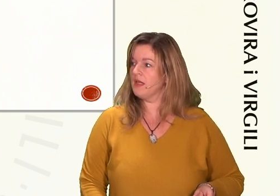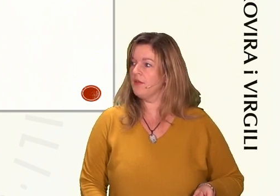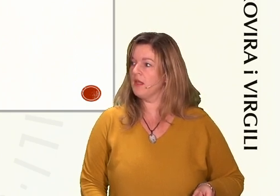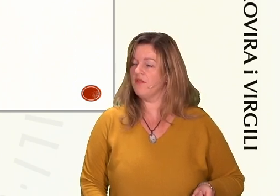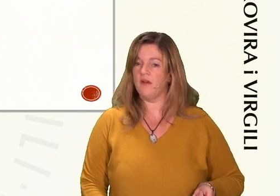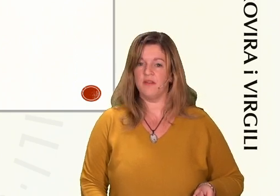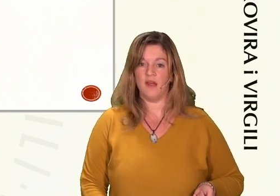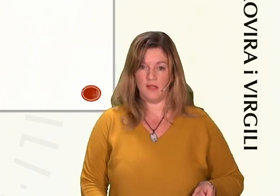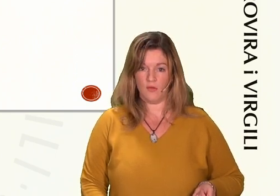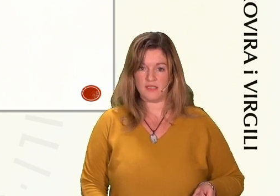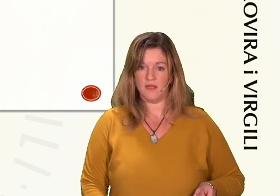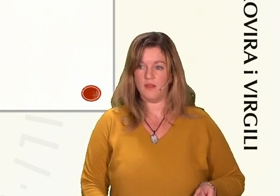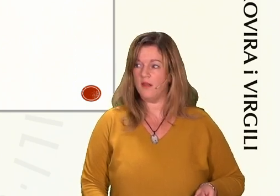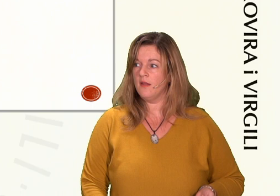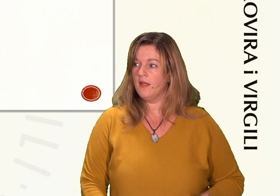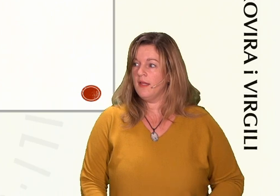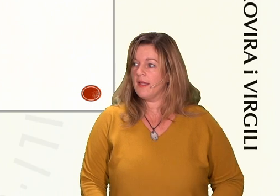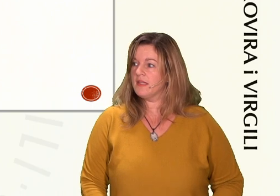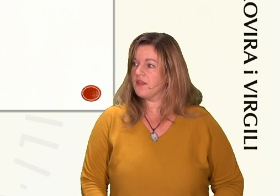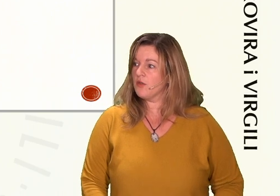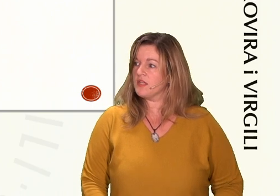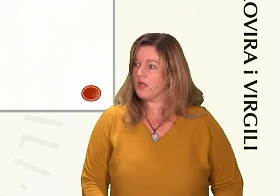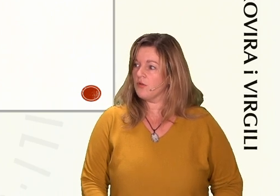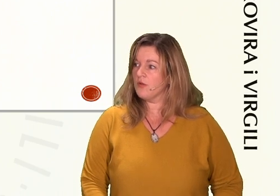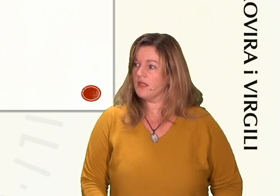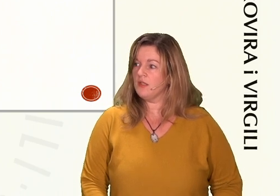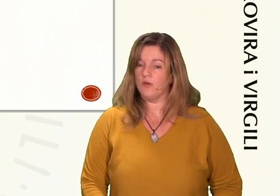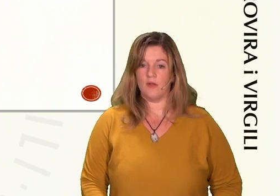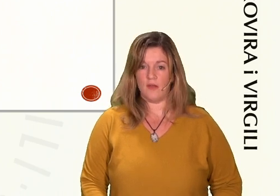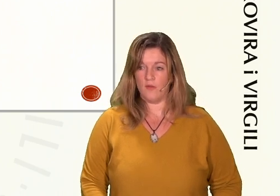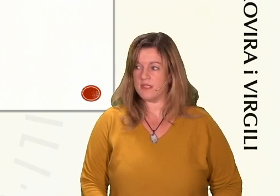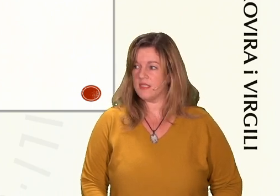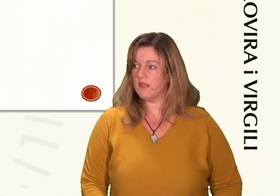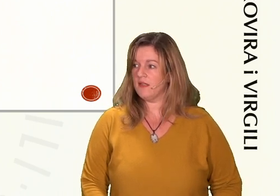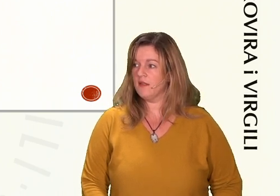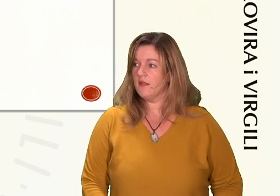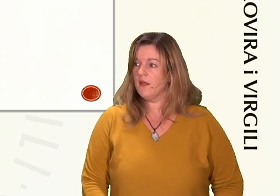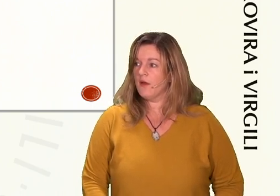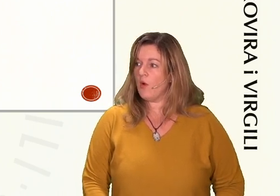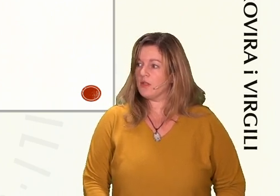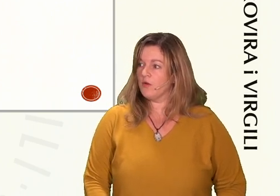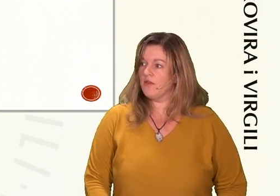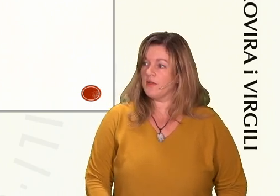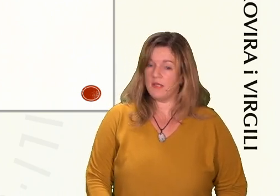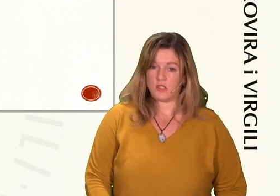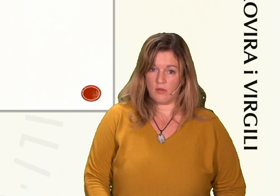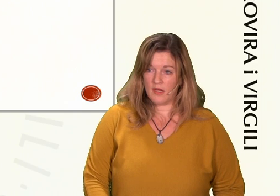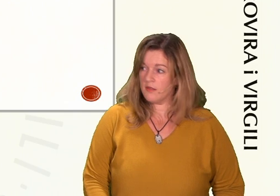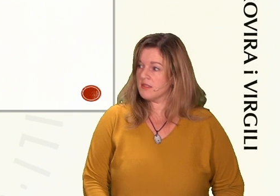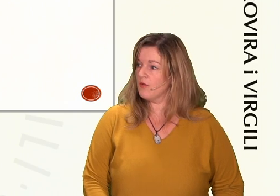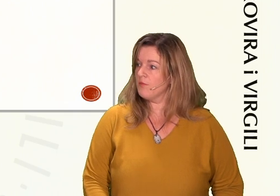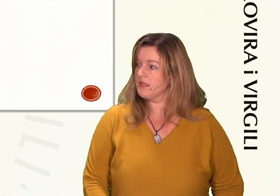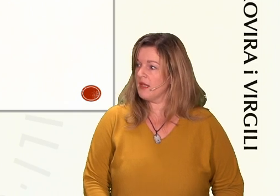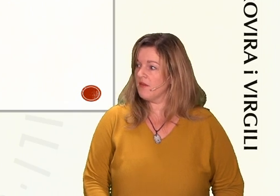y eliminación en la infancia y la adolescencia. El tercero, desarrollo del niño y del adolescente. Cuarto, enfermería